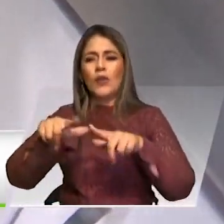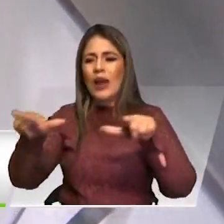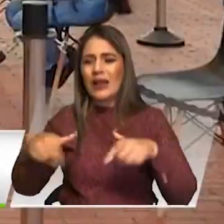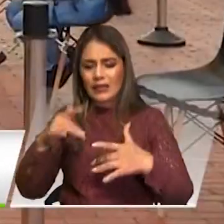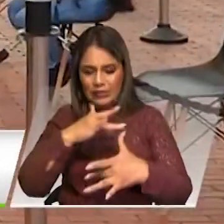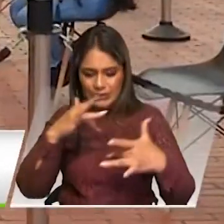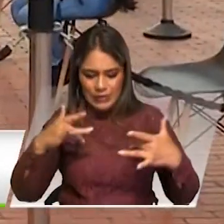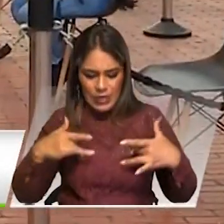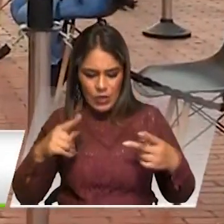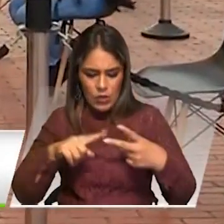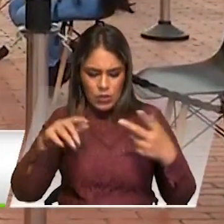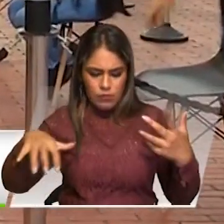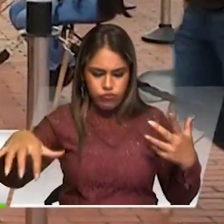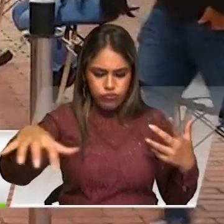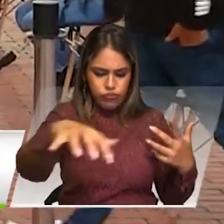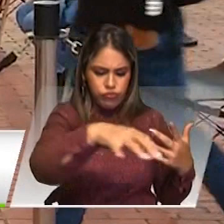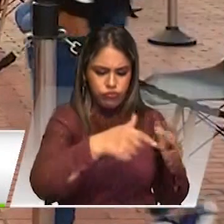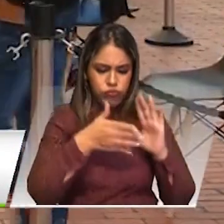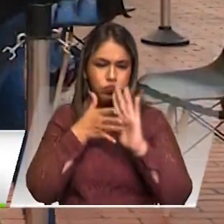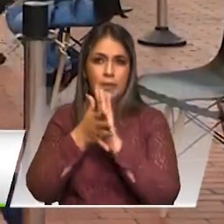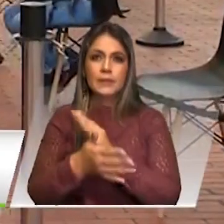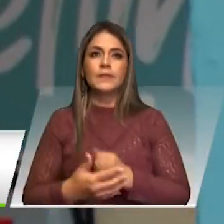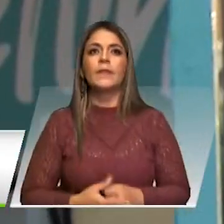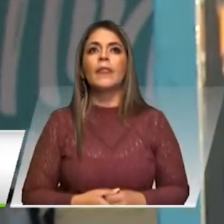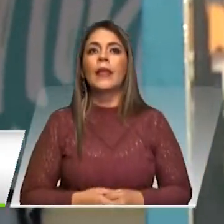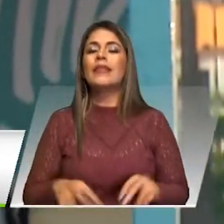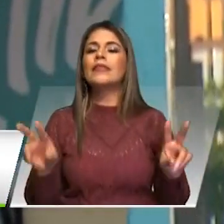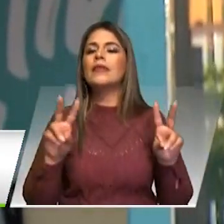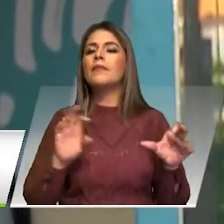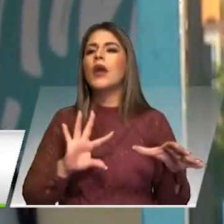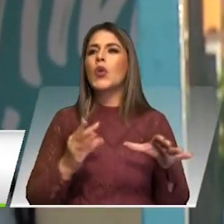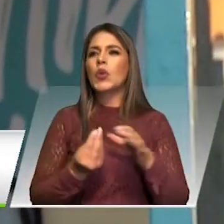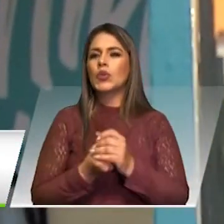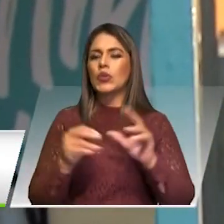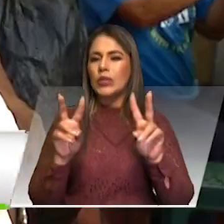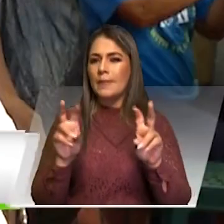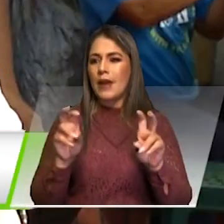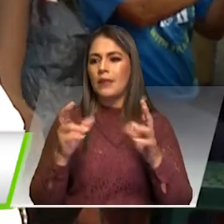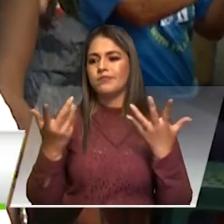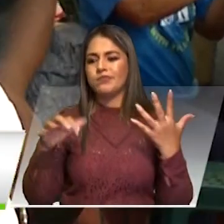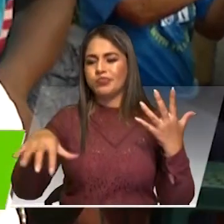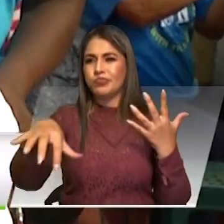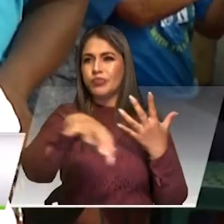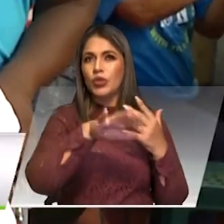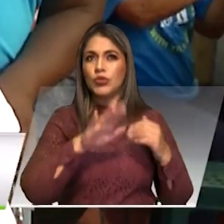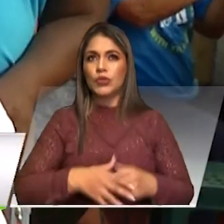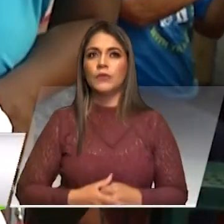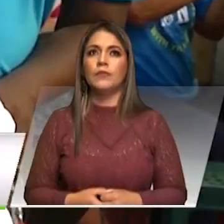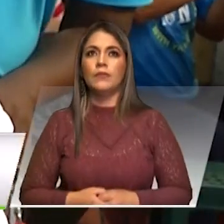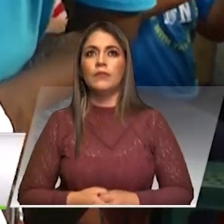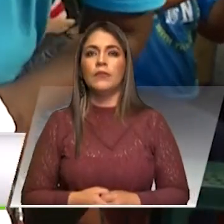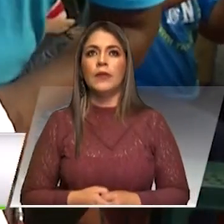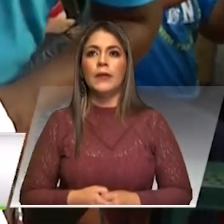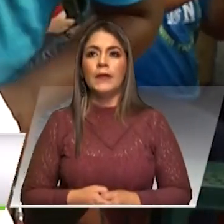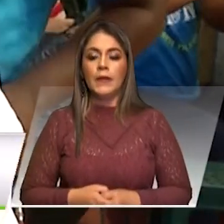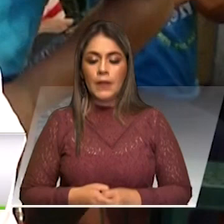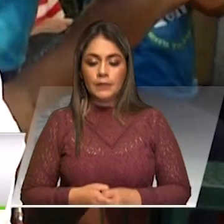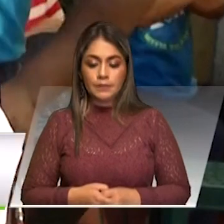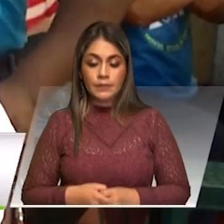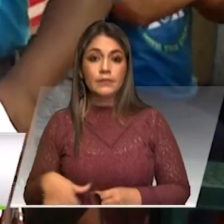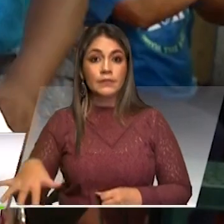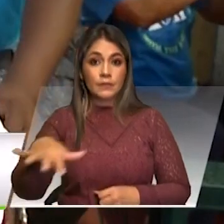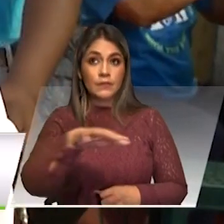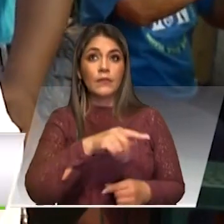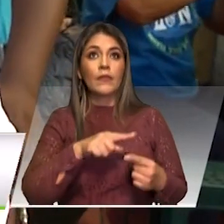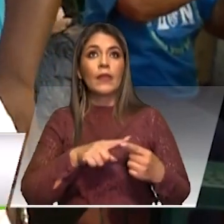estrategias extramurales en las que se incluye la nueva estrategia de puntos móviles esos puestos móviles que hemos dispuesto en la ciudad en el parque